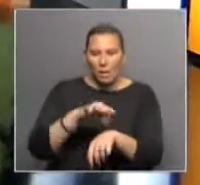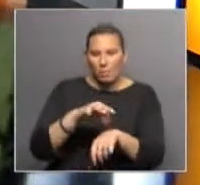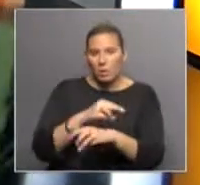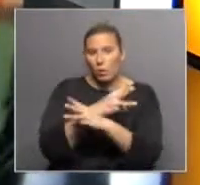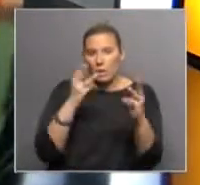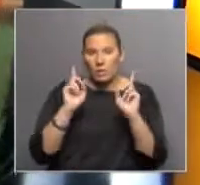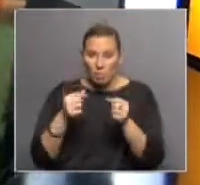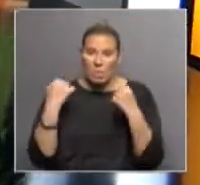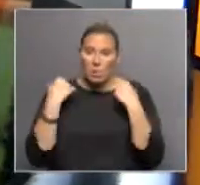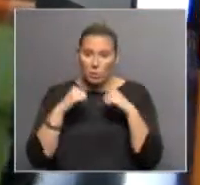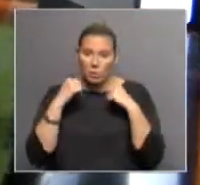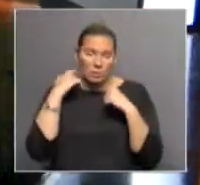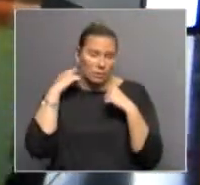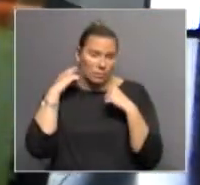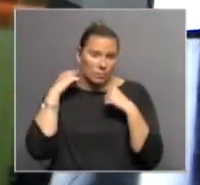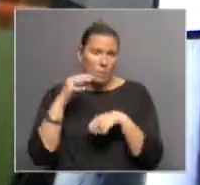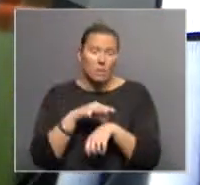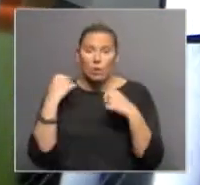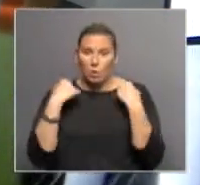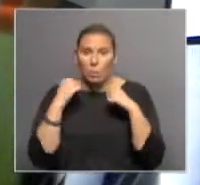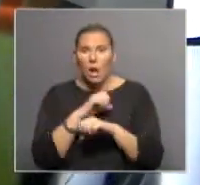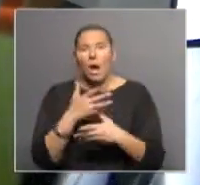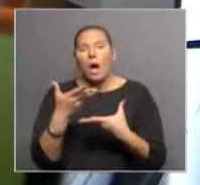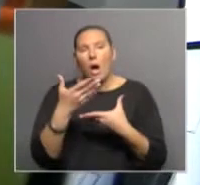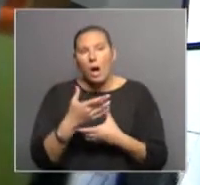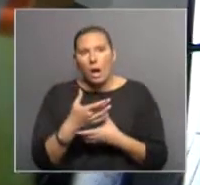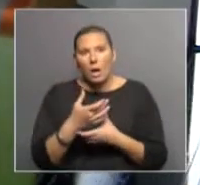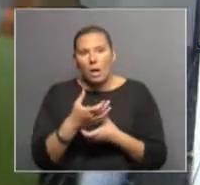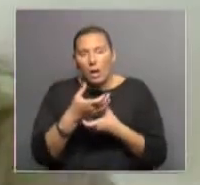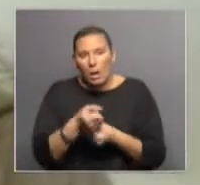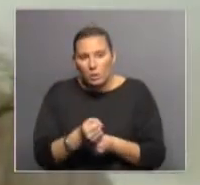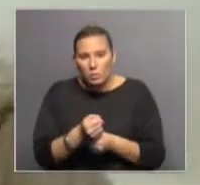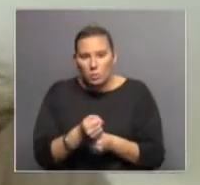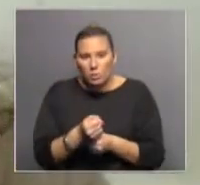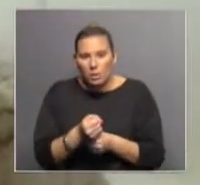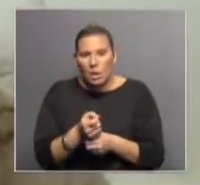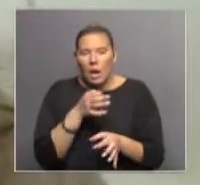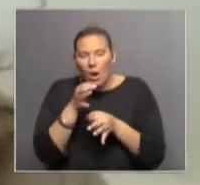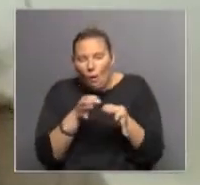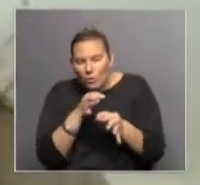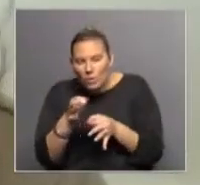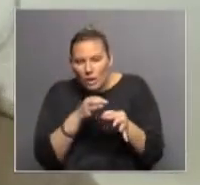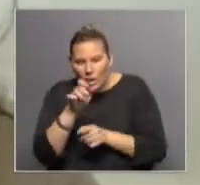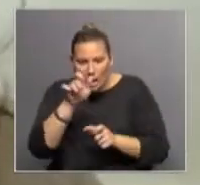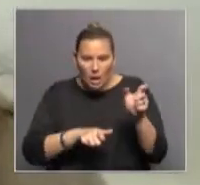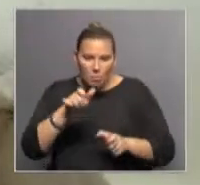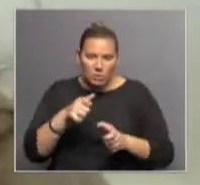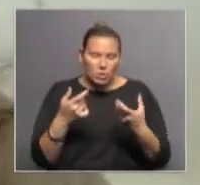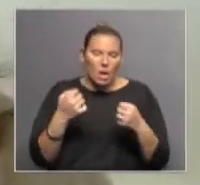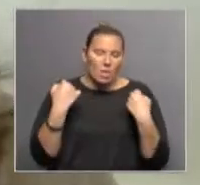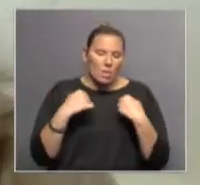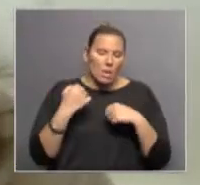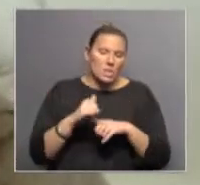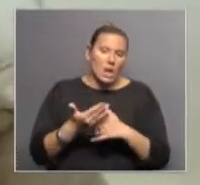y deportólogos que los ayude a asesorar a los pacientes que ya practicaban alguna actividad física o los que no y quieren